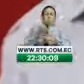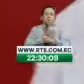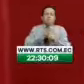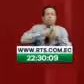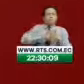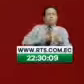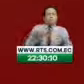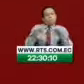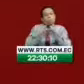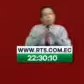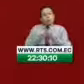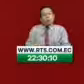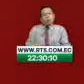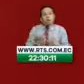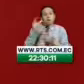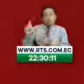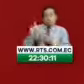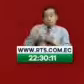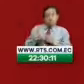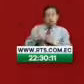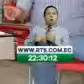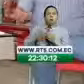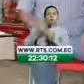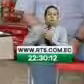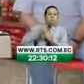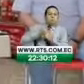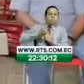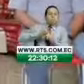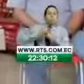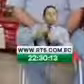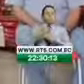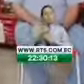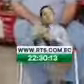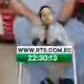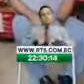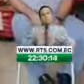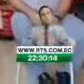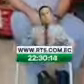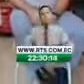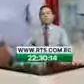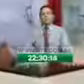sus puertas para dinamizar la economía del país, informó Charlie Pizá.